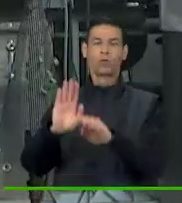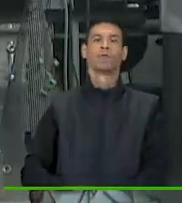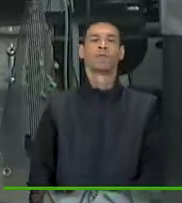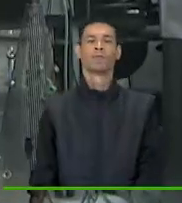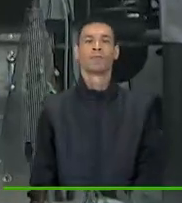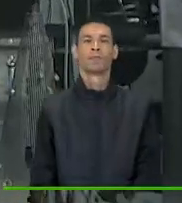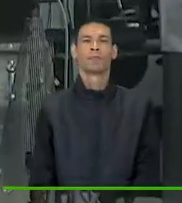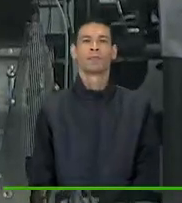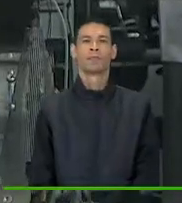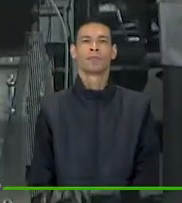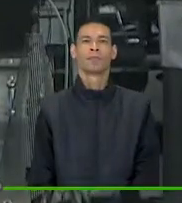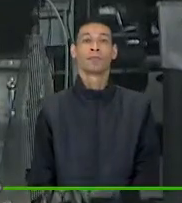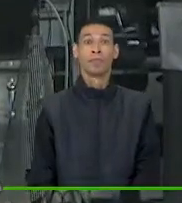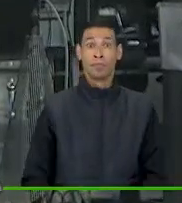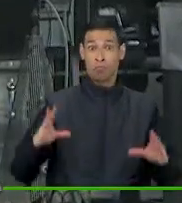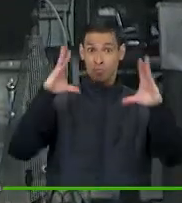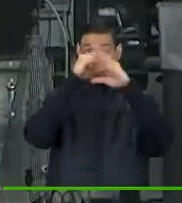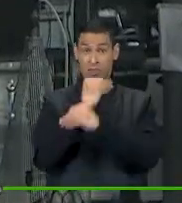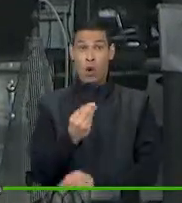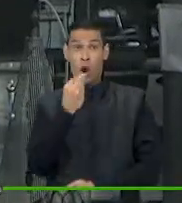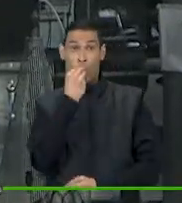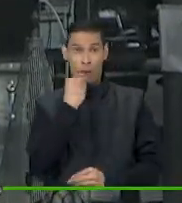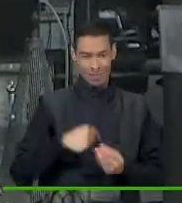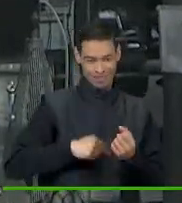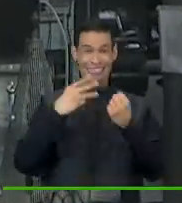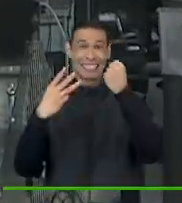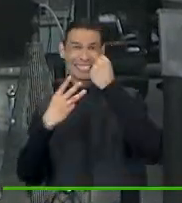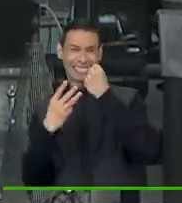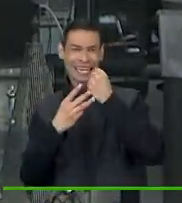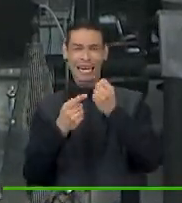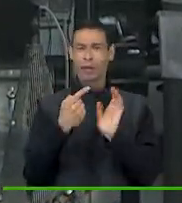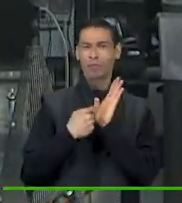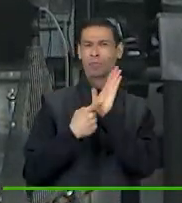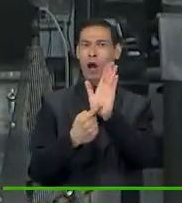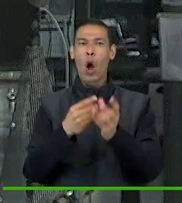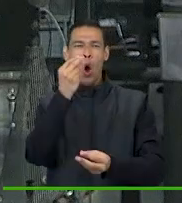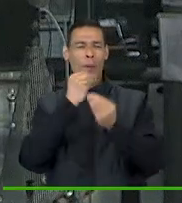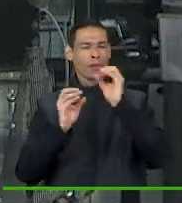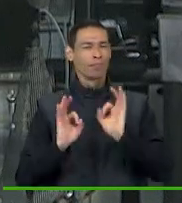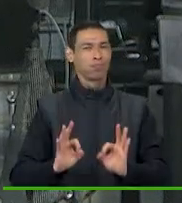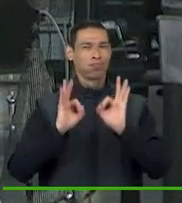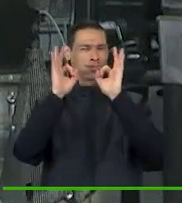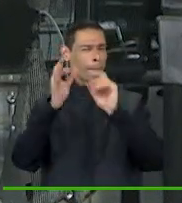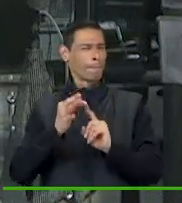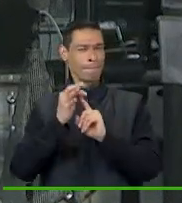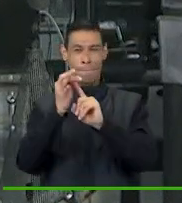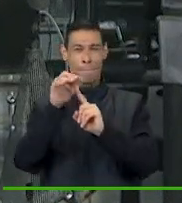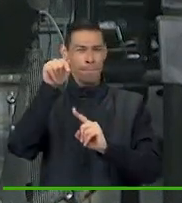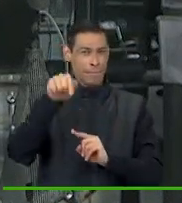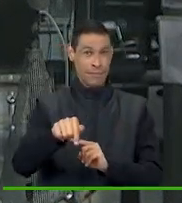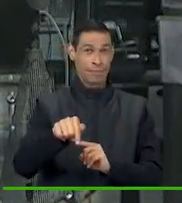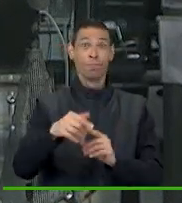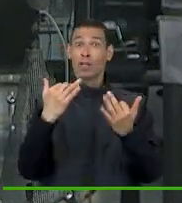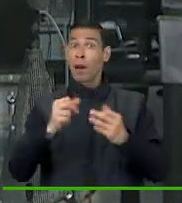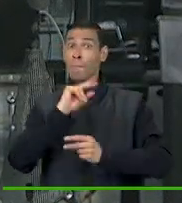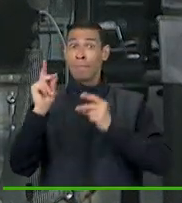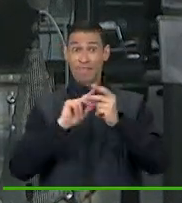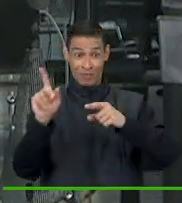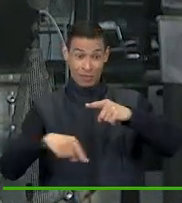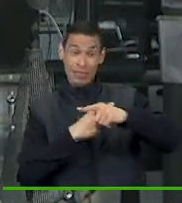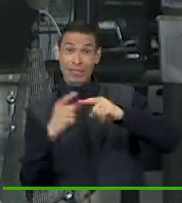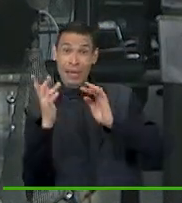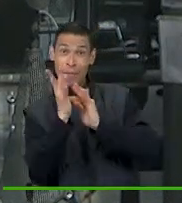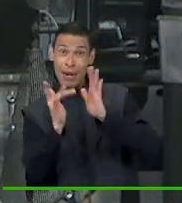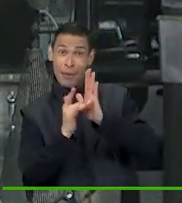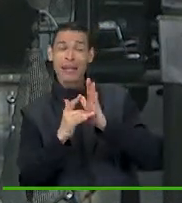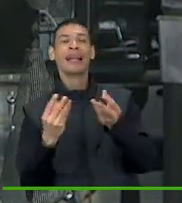continuamos descubriendo los sabores más exquisitos. Hoy perfecto para disfrutar durante la Semana Santa la tradicional preparación de